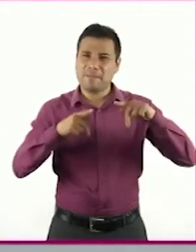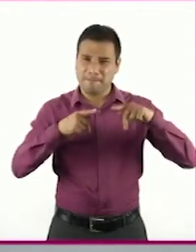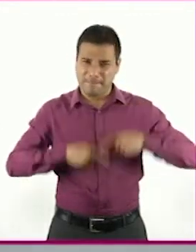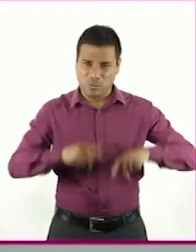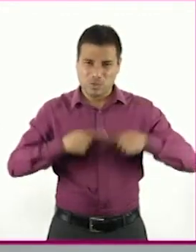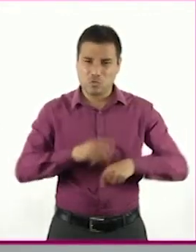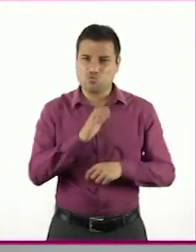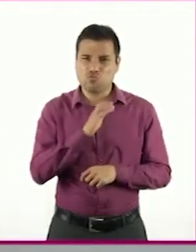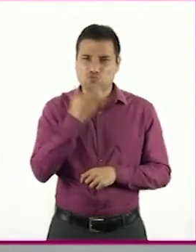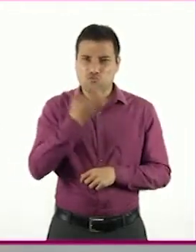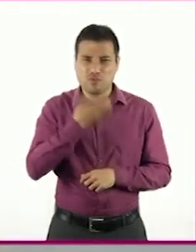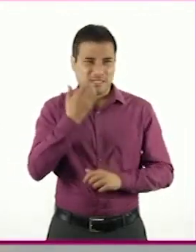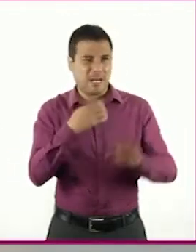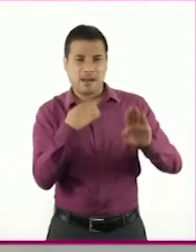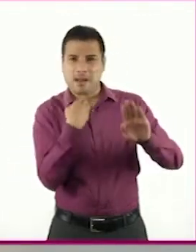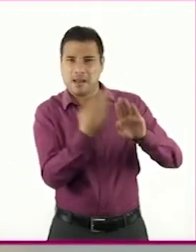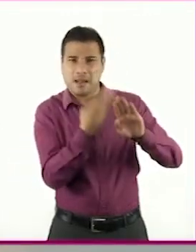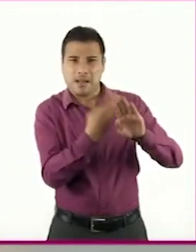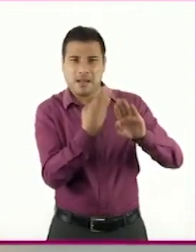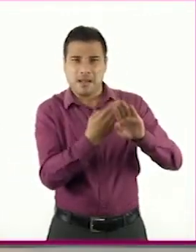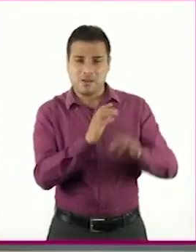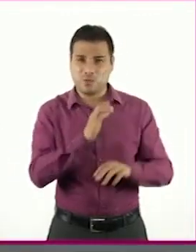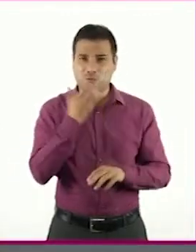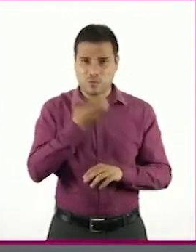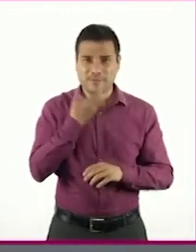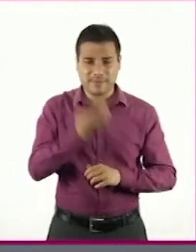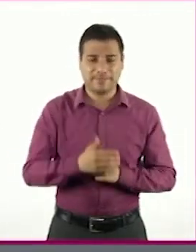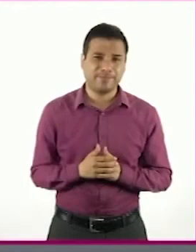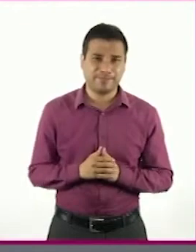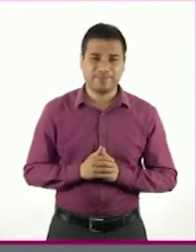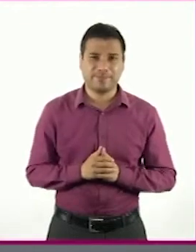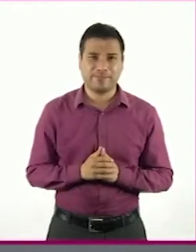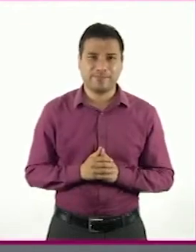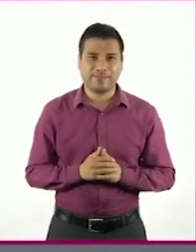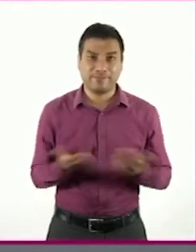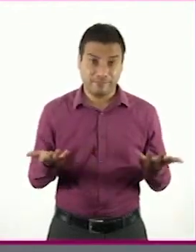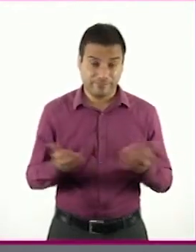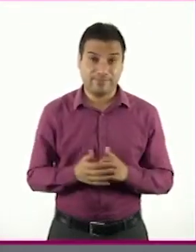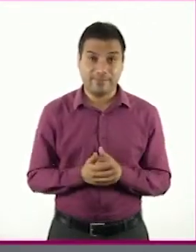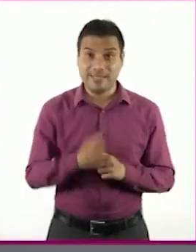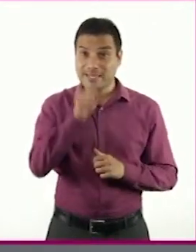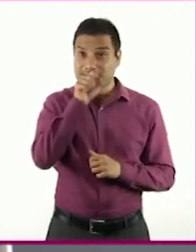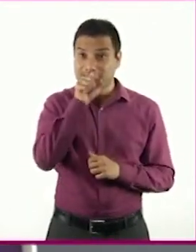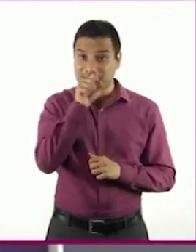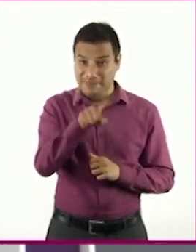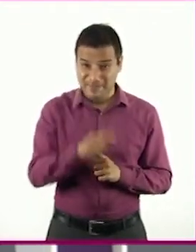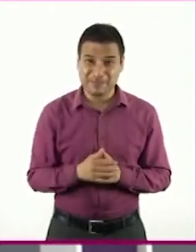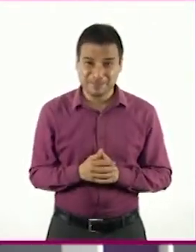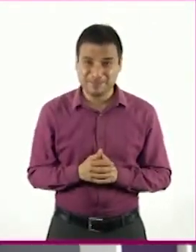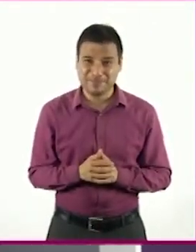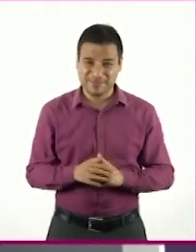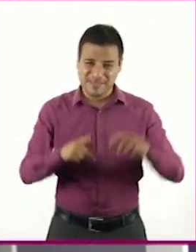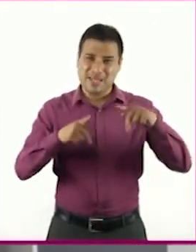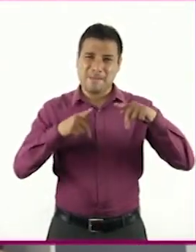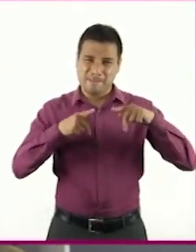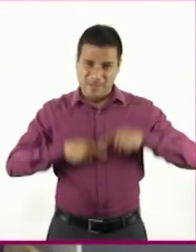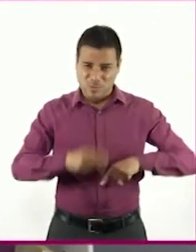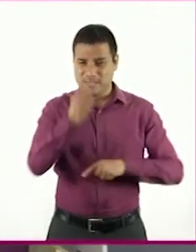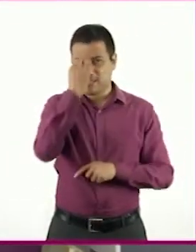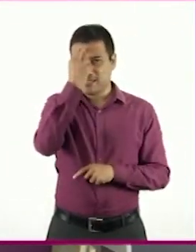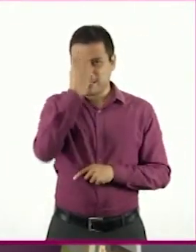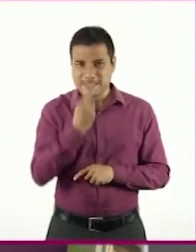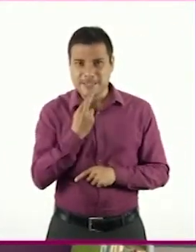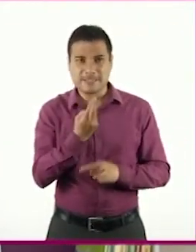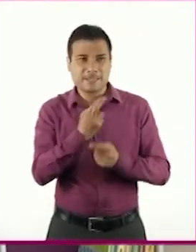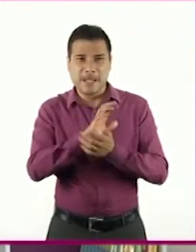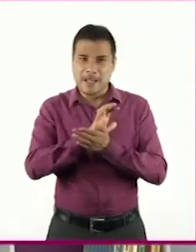menospreciados por diversos sectores de la sociedad estadounidense. Asimismo, han sido objeto de actos racistas y